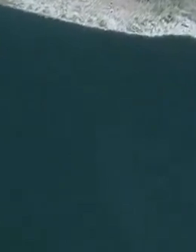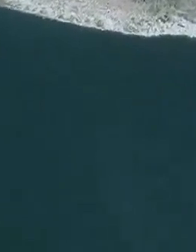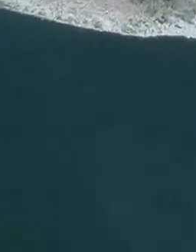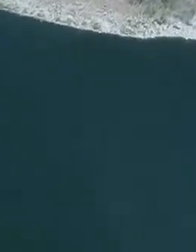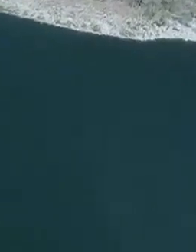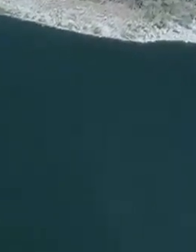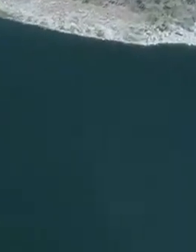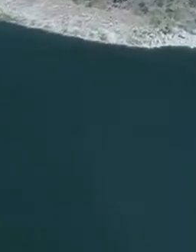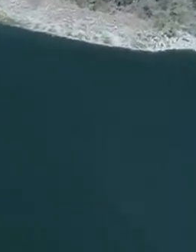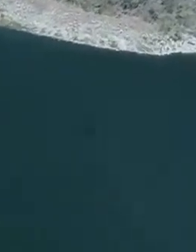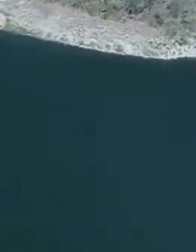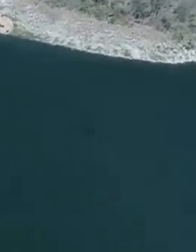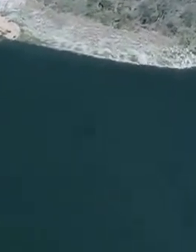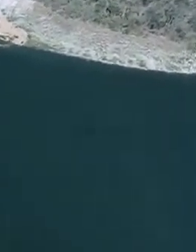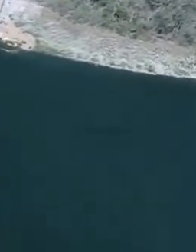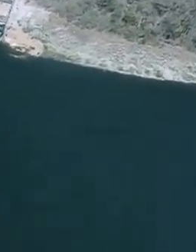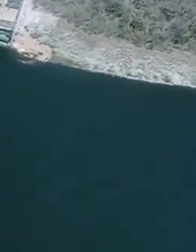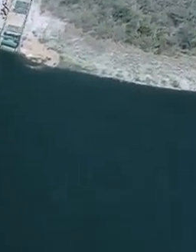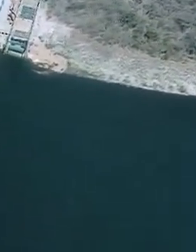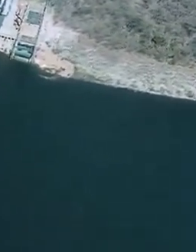ya lo dije, pero lo repito,